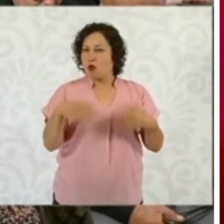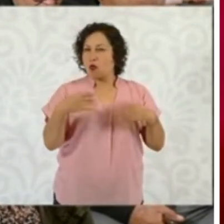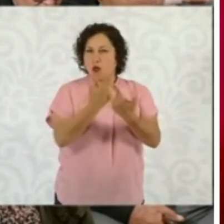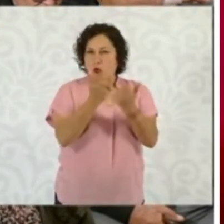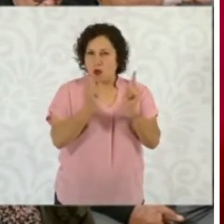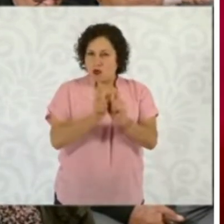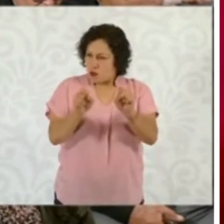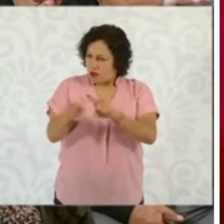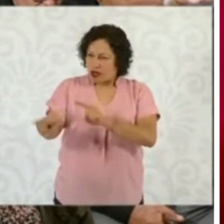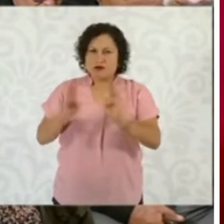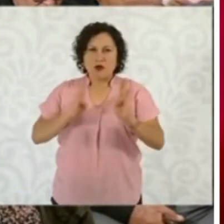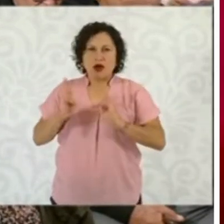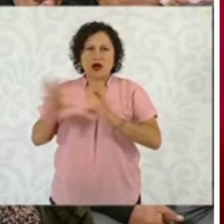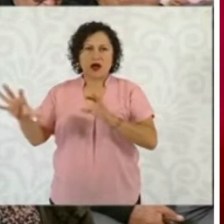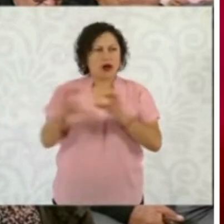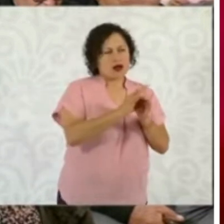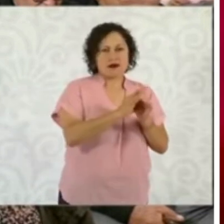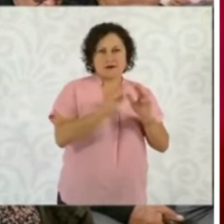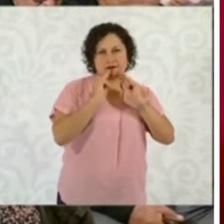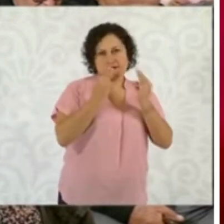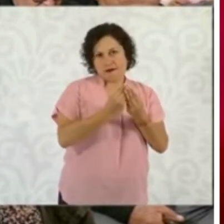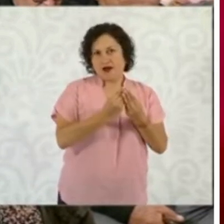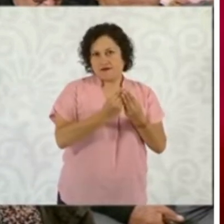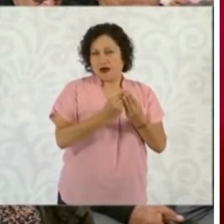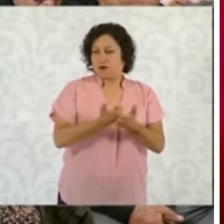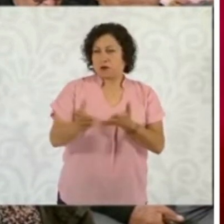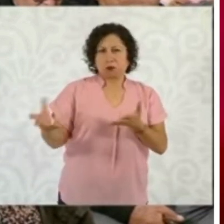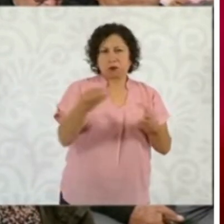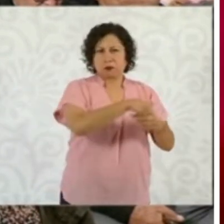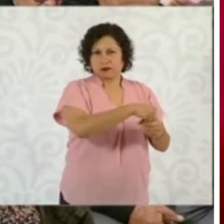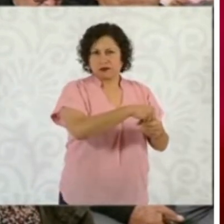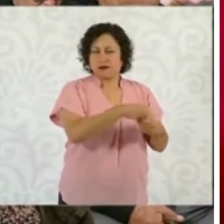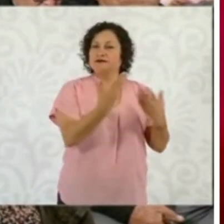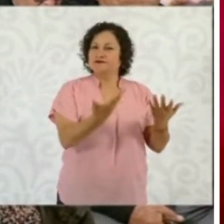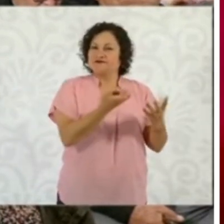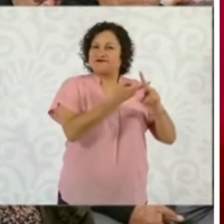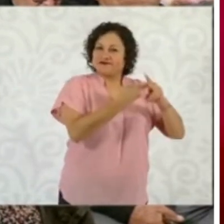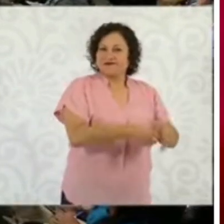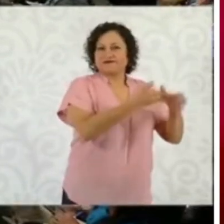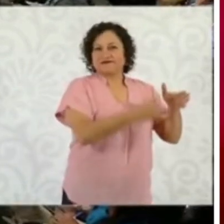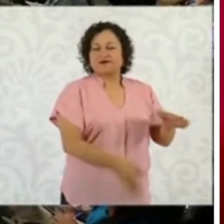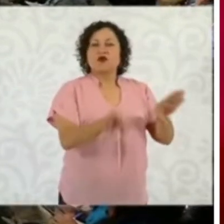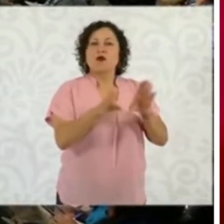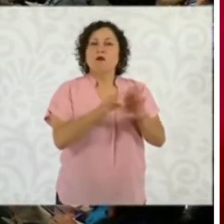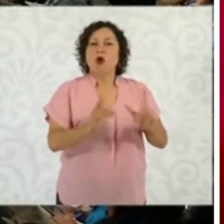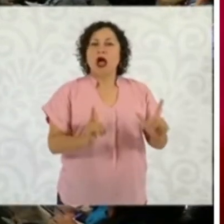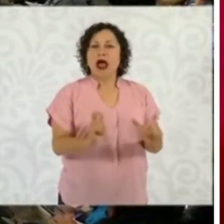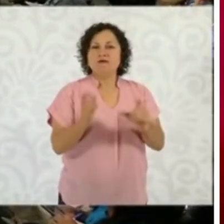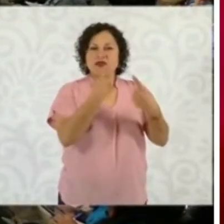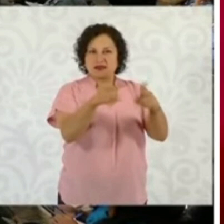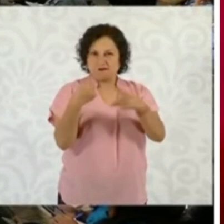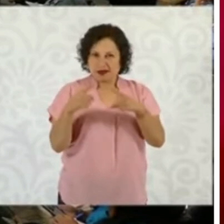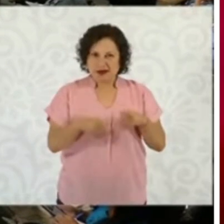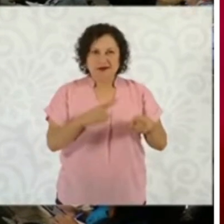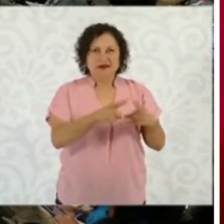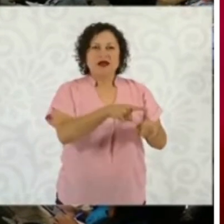Fuerzas Especiales del Ejército, fue comprado por uno de los grupos de narcotráfico, y ahí empezó una especie de carrera armamentista, y que